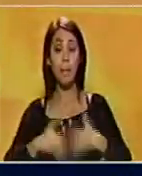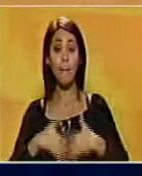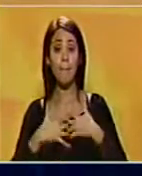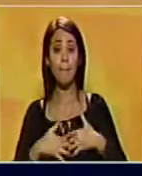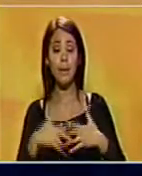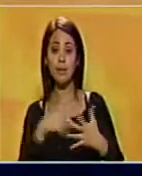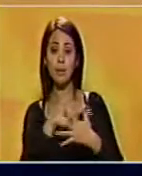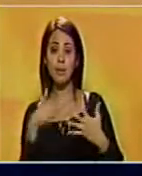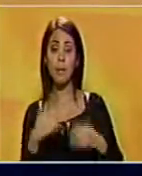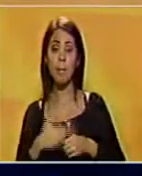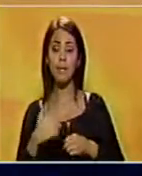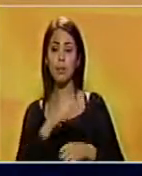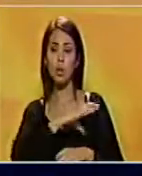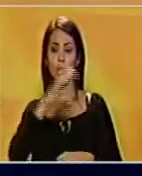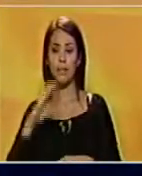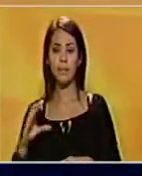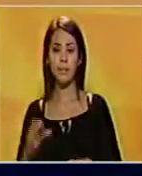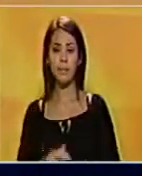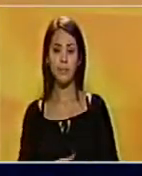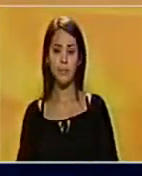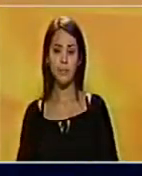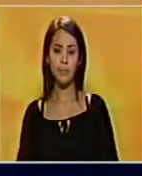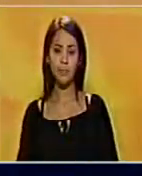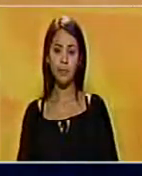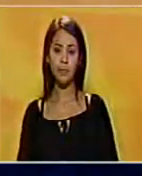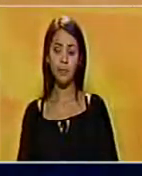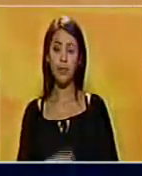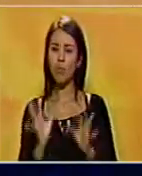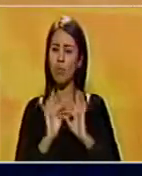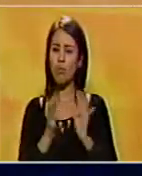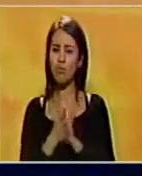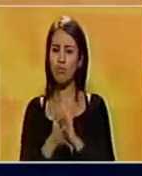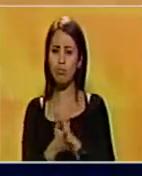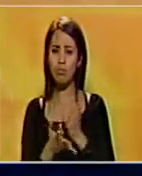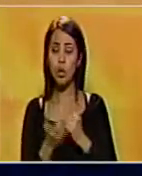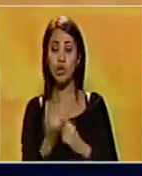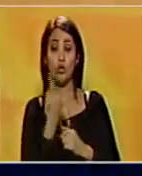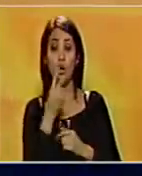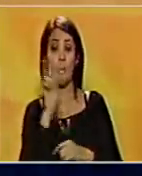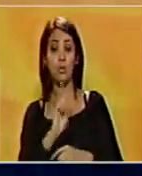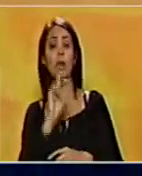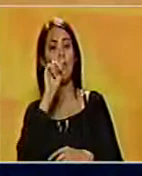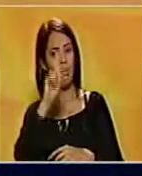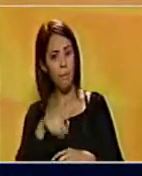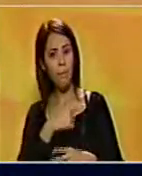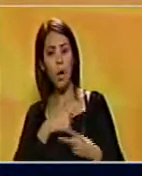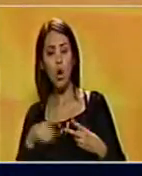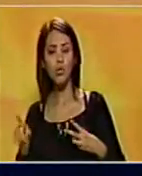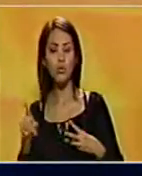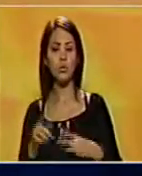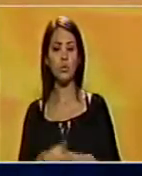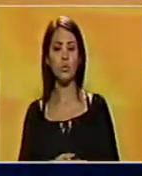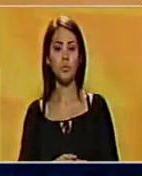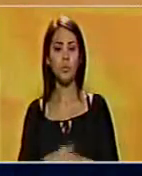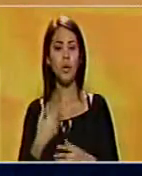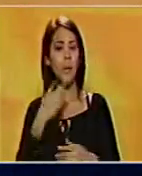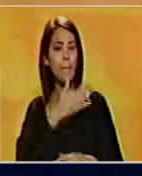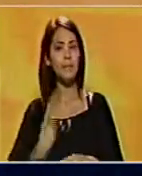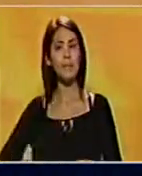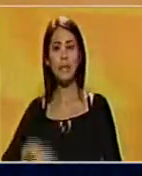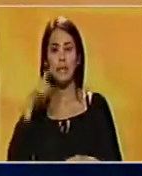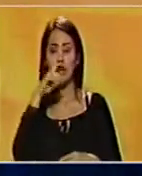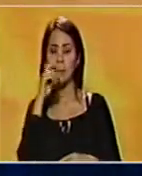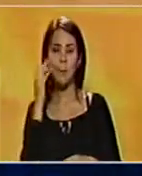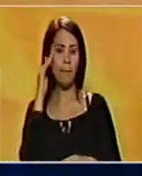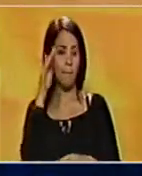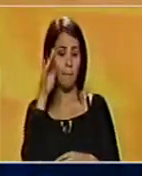mixtas de Petrocaribe, Petrocaribe Solar, de manera que no solo será para Venezuela, sino que el presidente Nicolás Maduro, siempre viendo más allá,